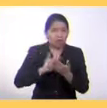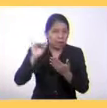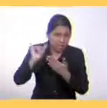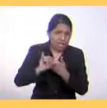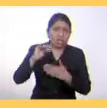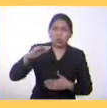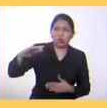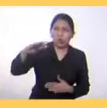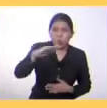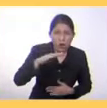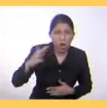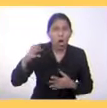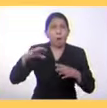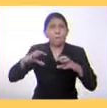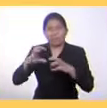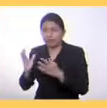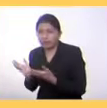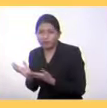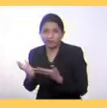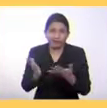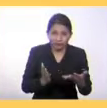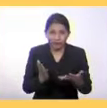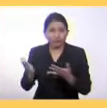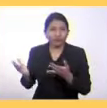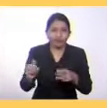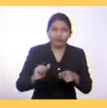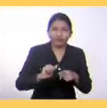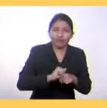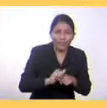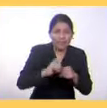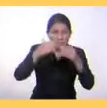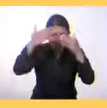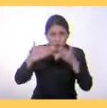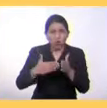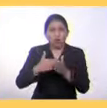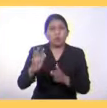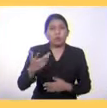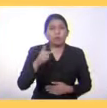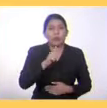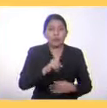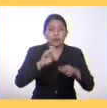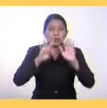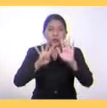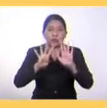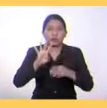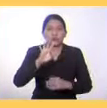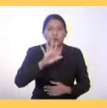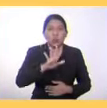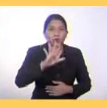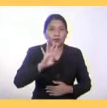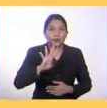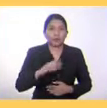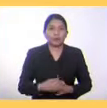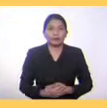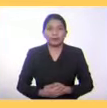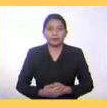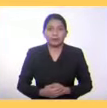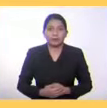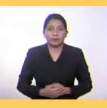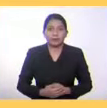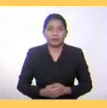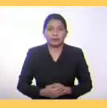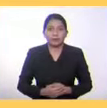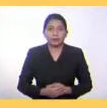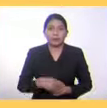localización, transporte de la piedra, entrenamiento del personal, comenzaron en el año de 1954. En